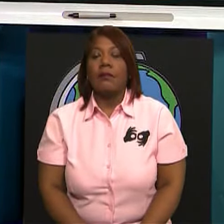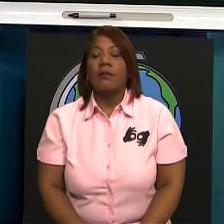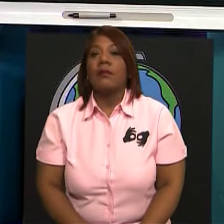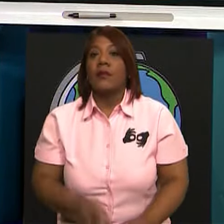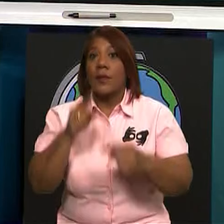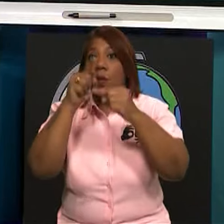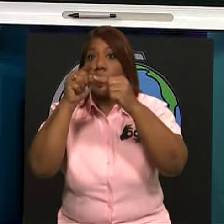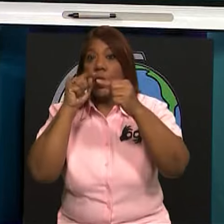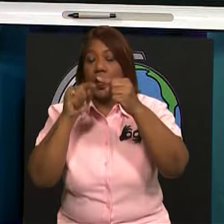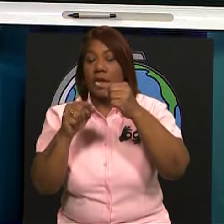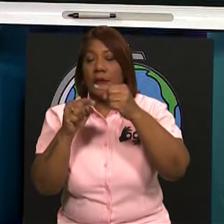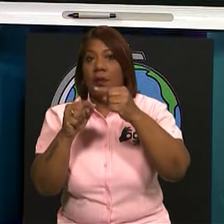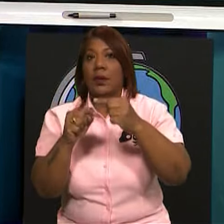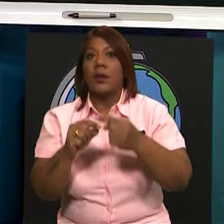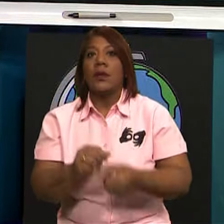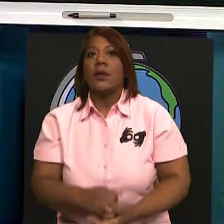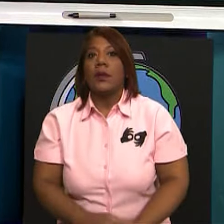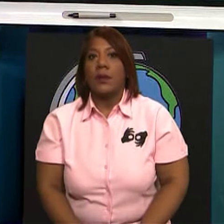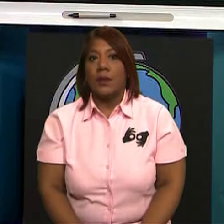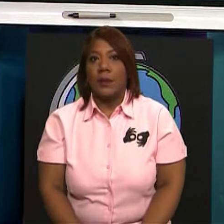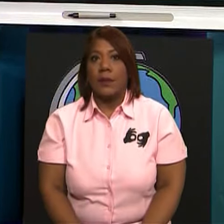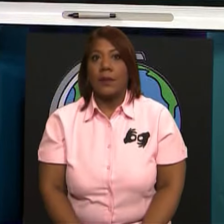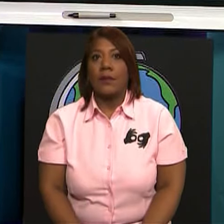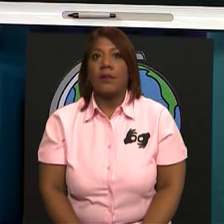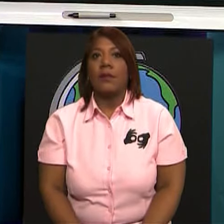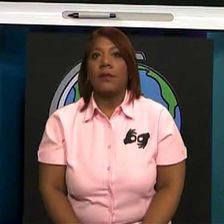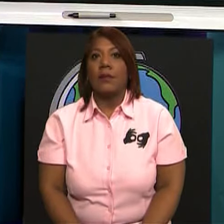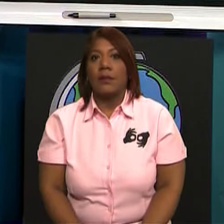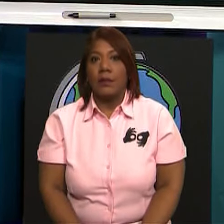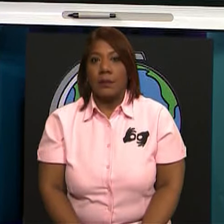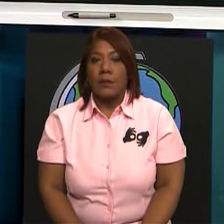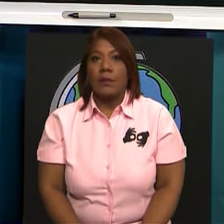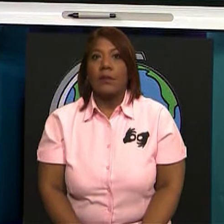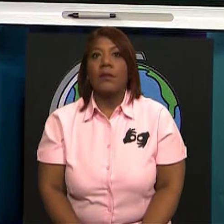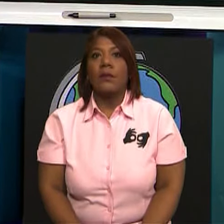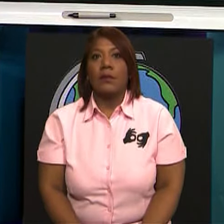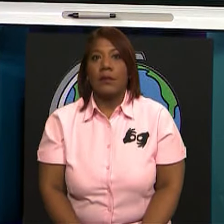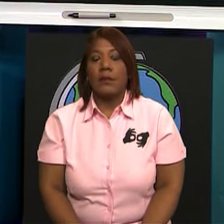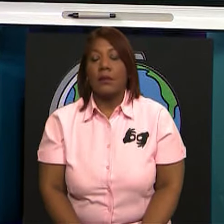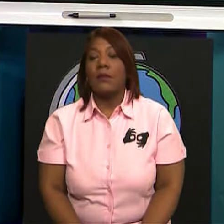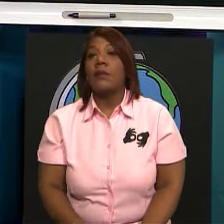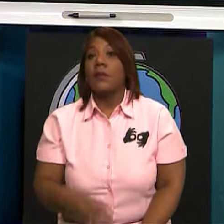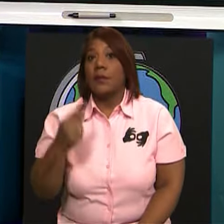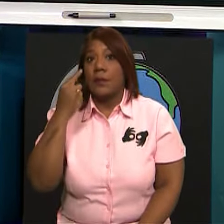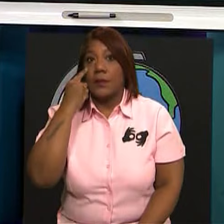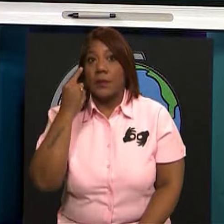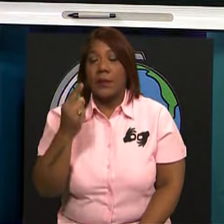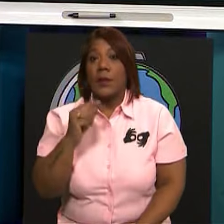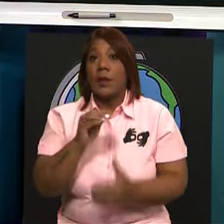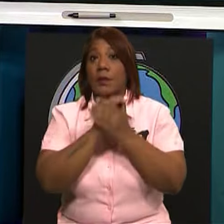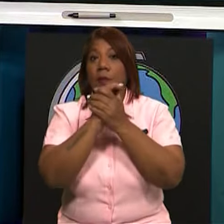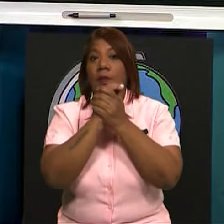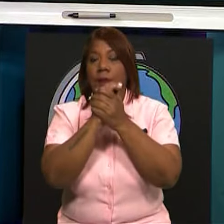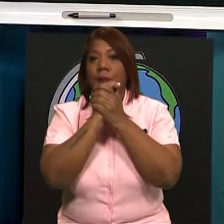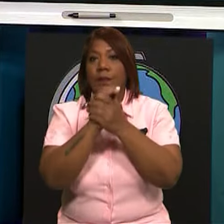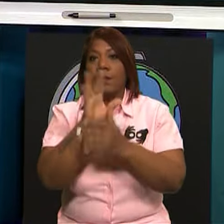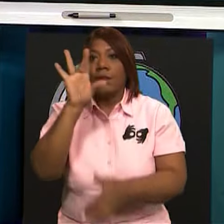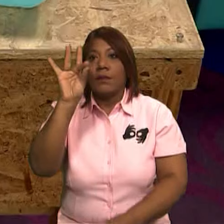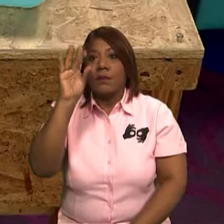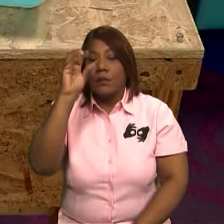divisiones más con números enteros. El número que nos salga lo vamos a colocar entre el divisor. Entonces vamos a poner 80